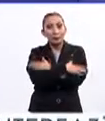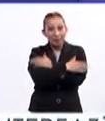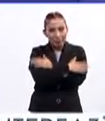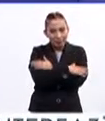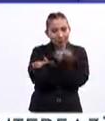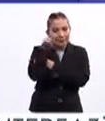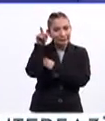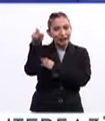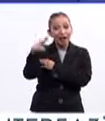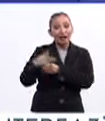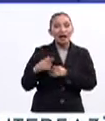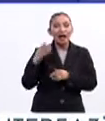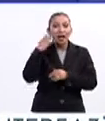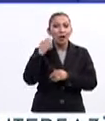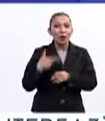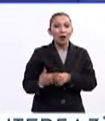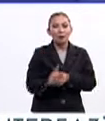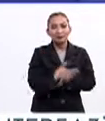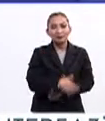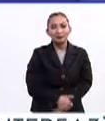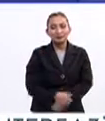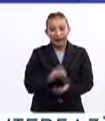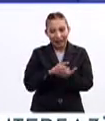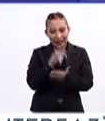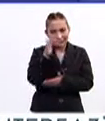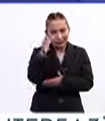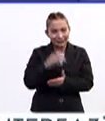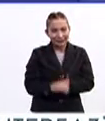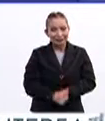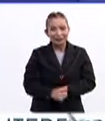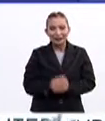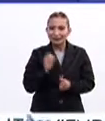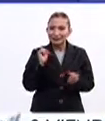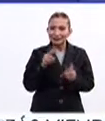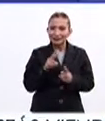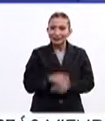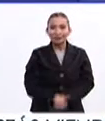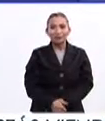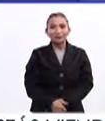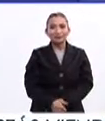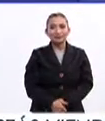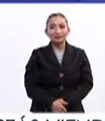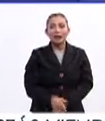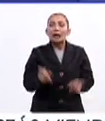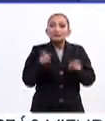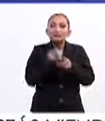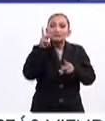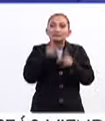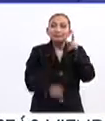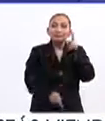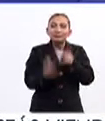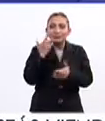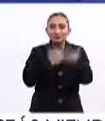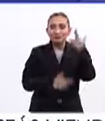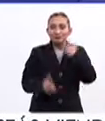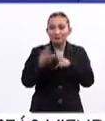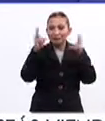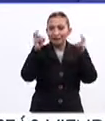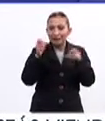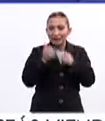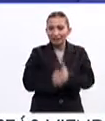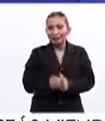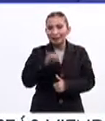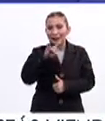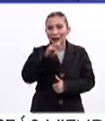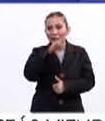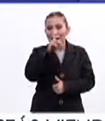fuerte abrazo hasta León, Guanajuato. Gracias. Hasta luego. Vamos a hacer una breve pausa y regresamos con más. No se